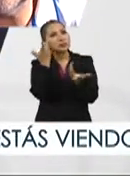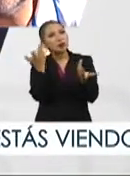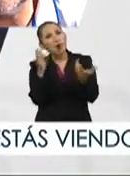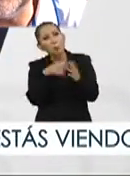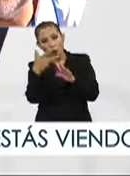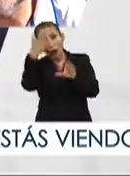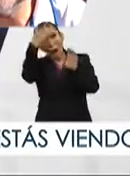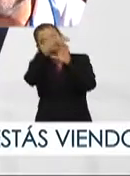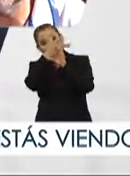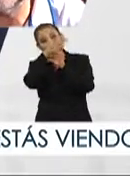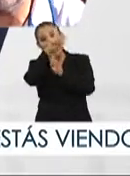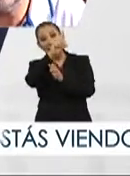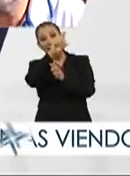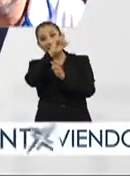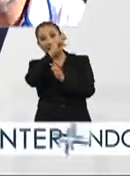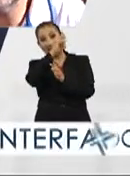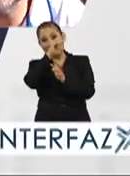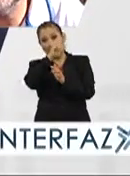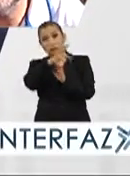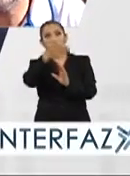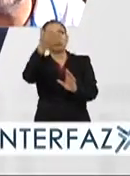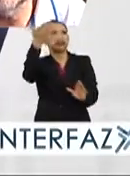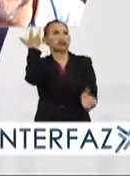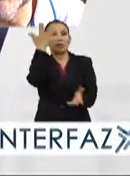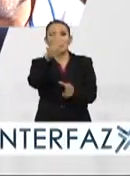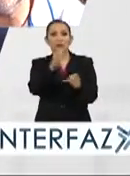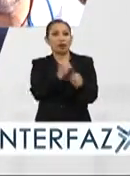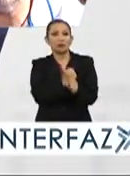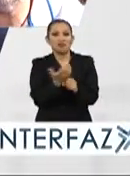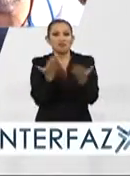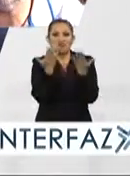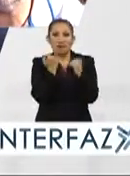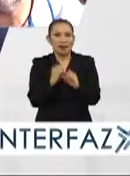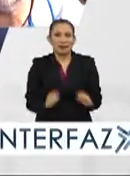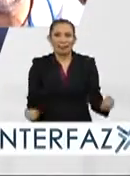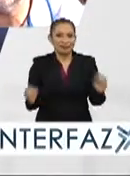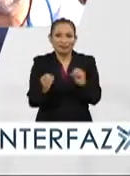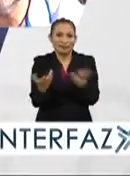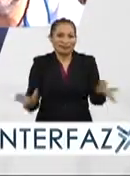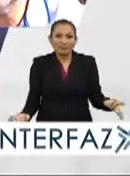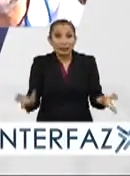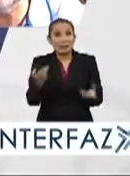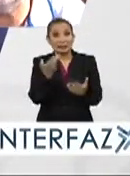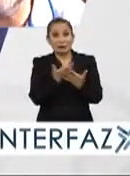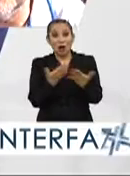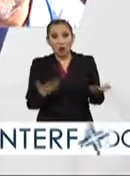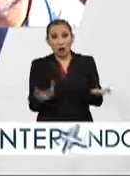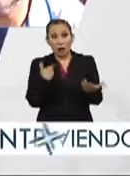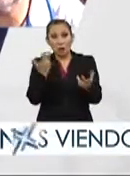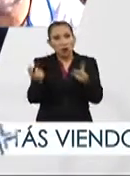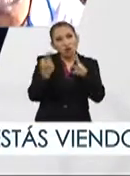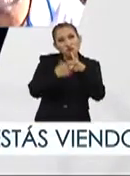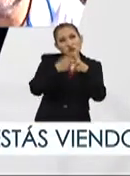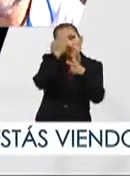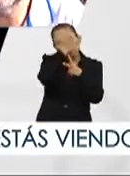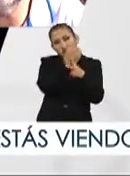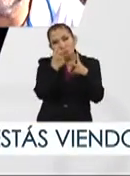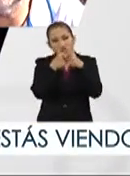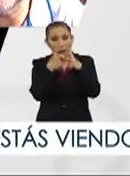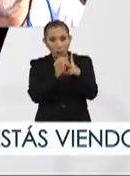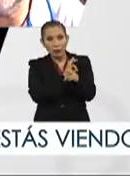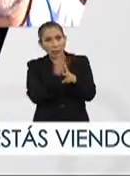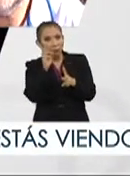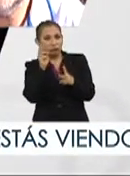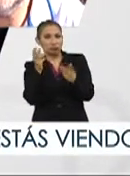con nuestras cámaras digitales. Esto pues hace 10 años simplemente no existía, y eso permite medir. O sea, podremos